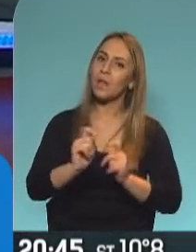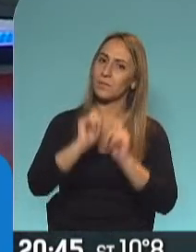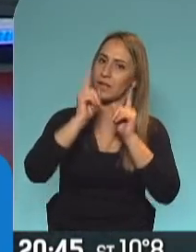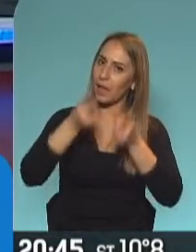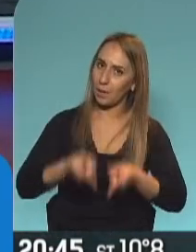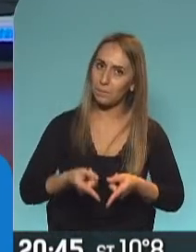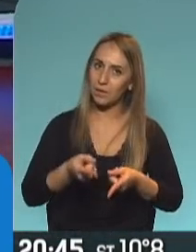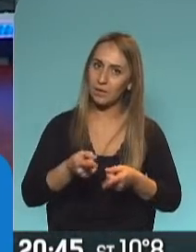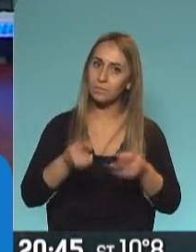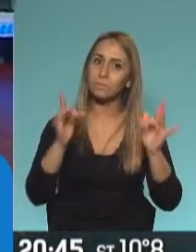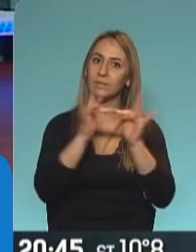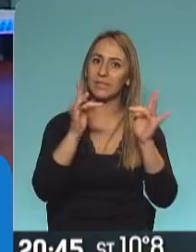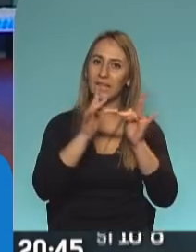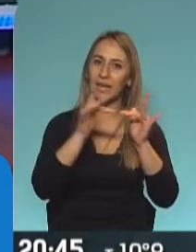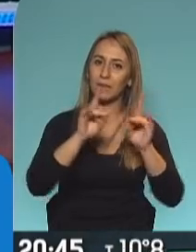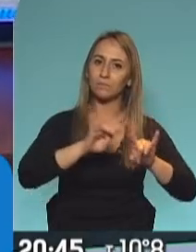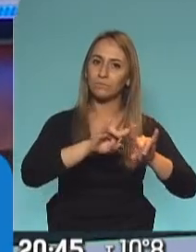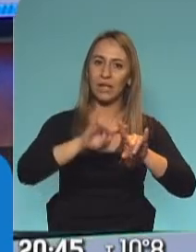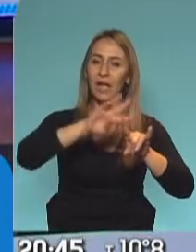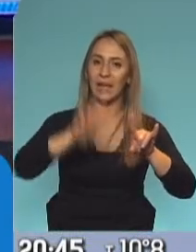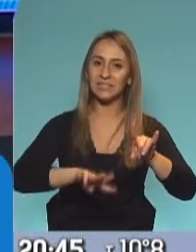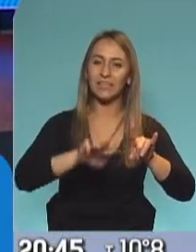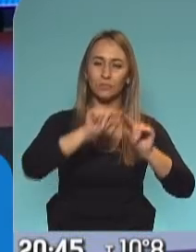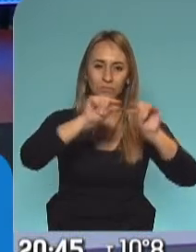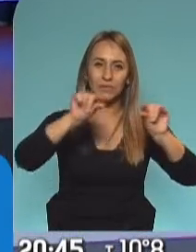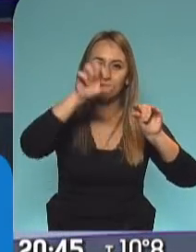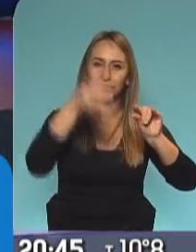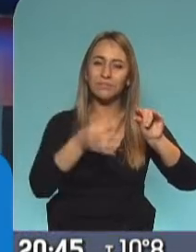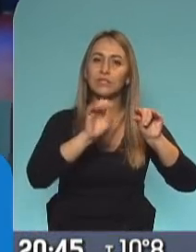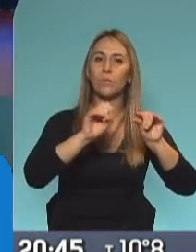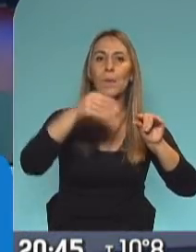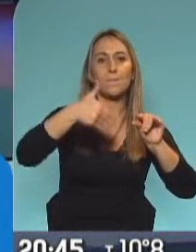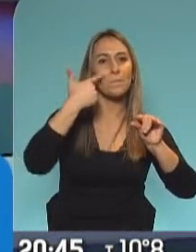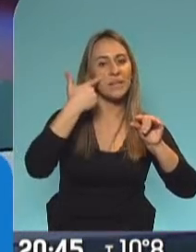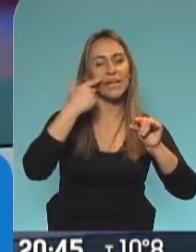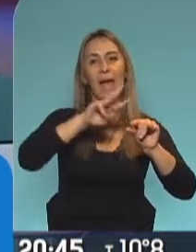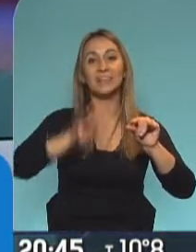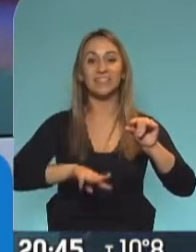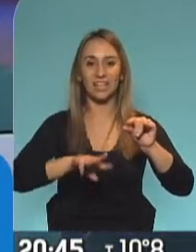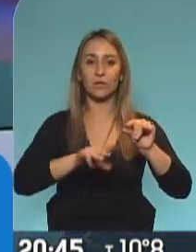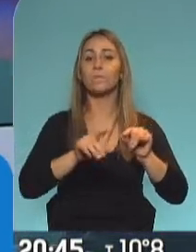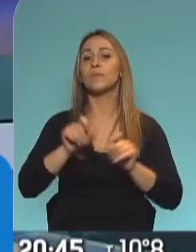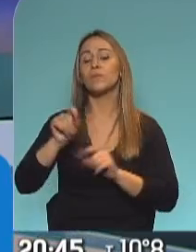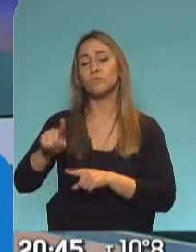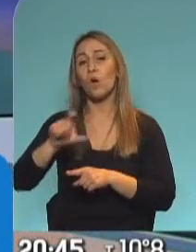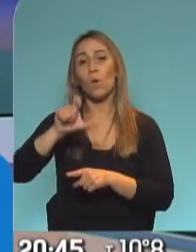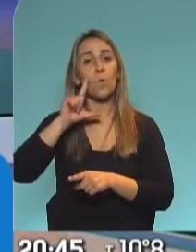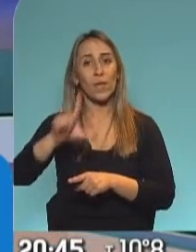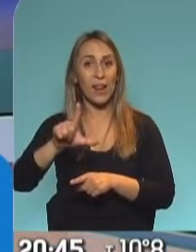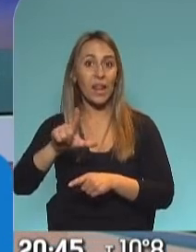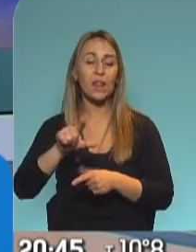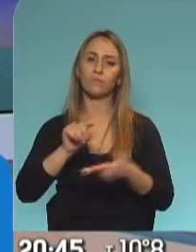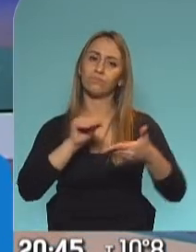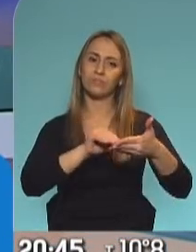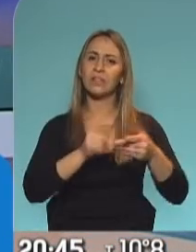también por la página de ANSES, puntualmente en Mi ANSES, con la clave de Seguridad Social y el CUIL. Es un trámite bien sencillo, pero hay que